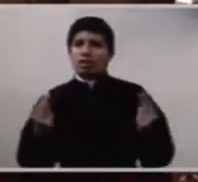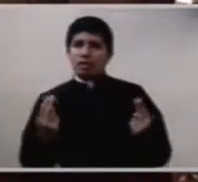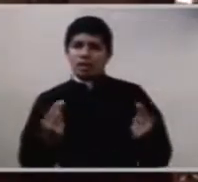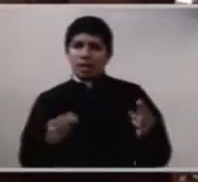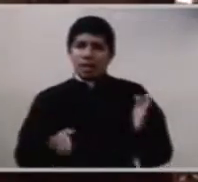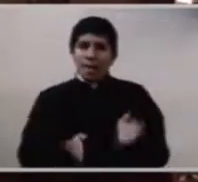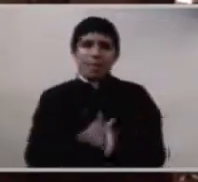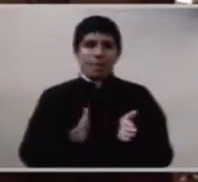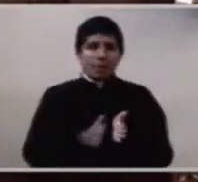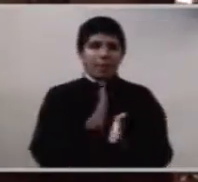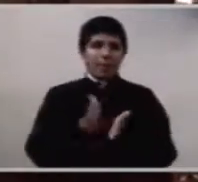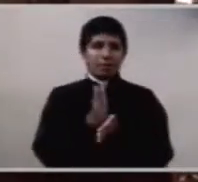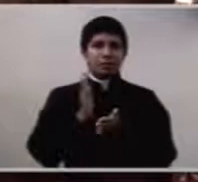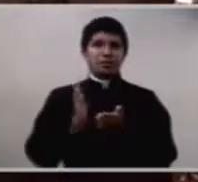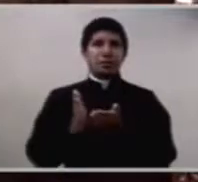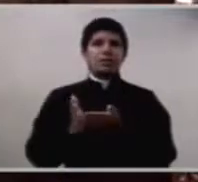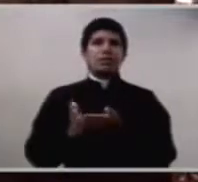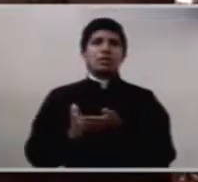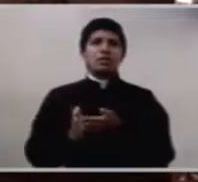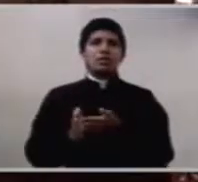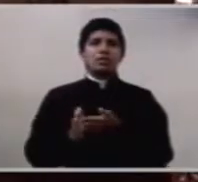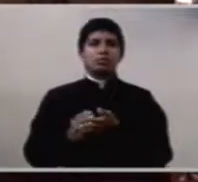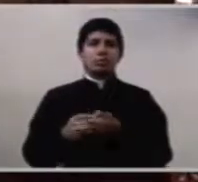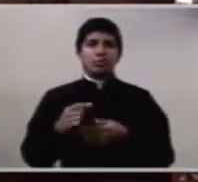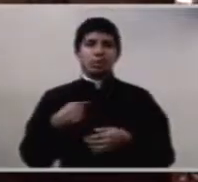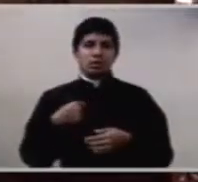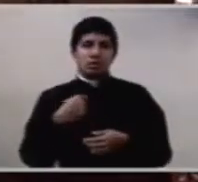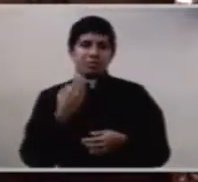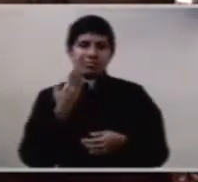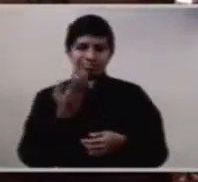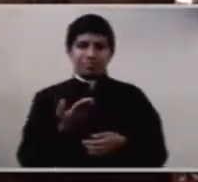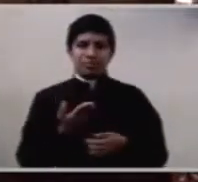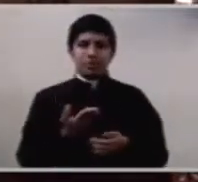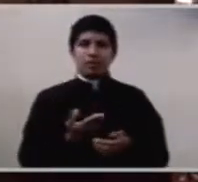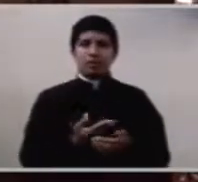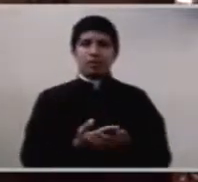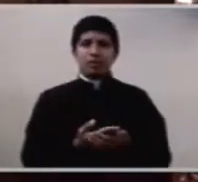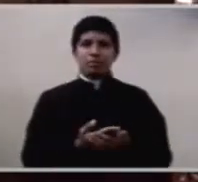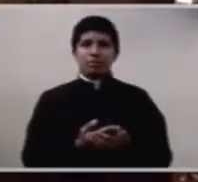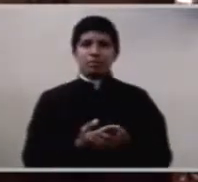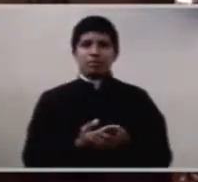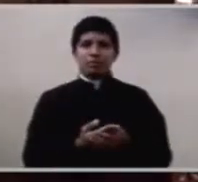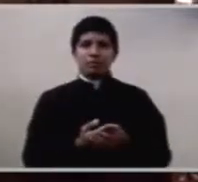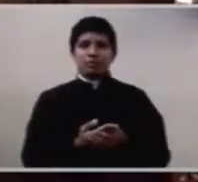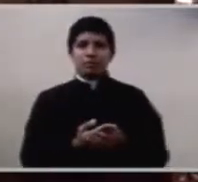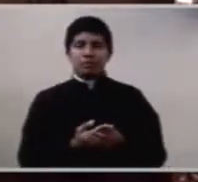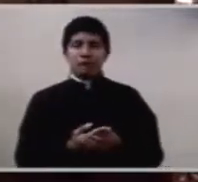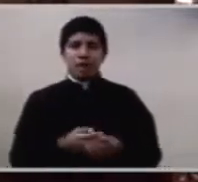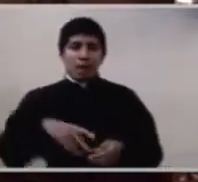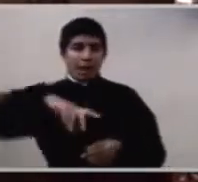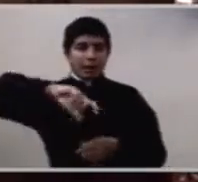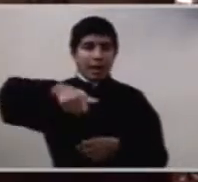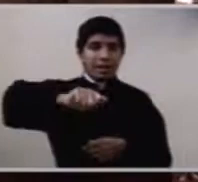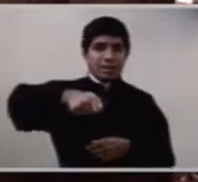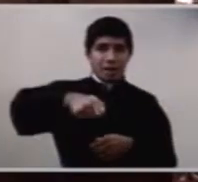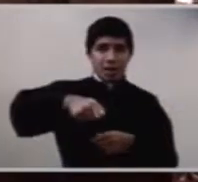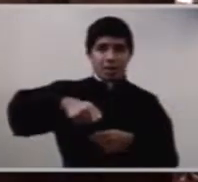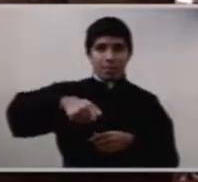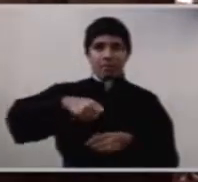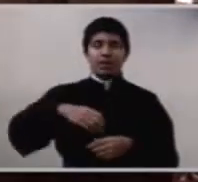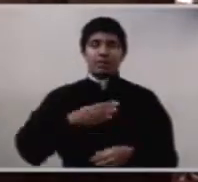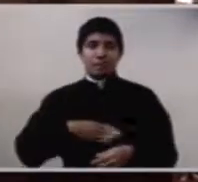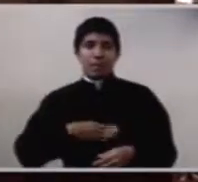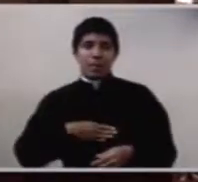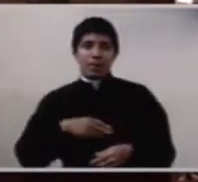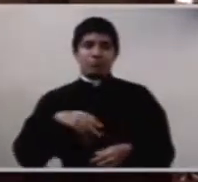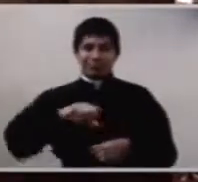reparación. Y si tú le decías, oiga, sabe que la llave de mi baño se está goteando,